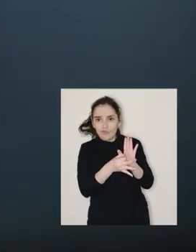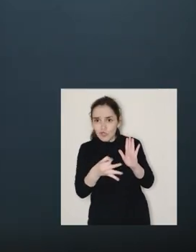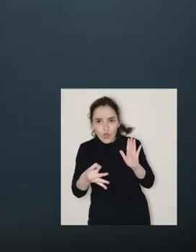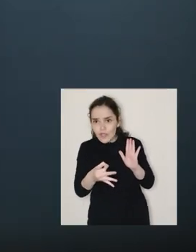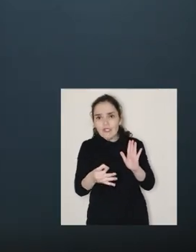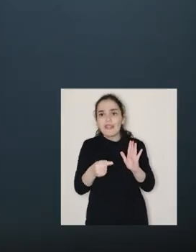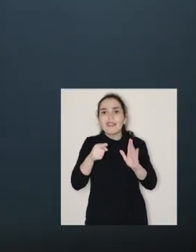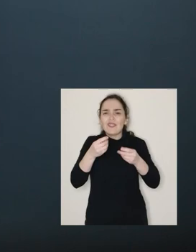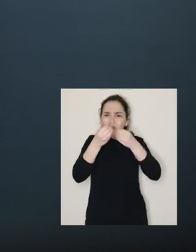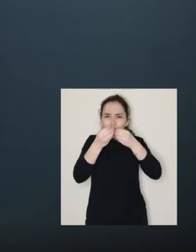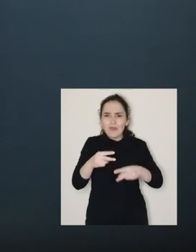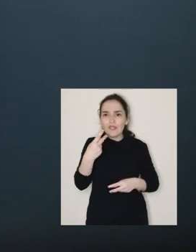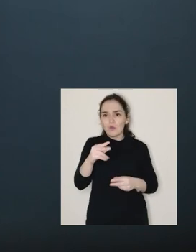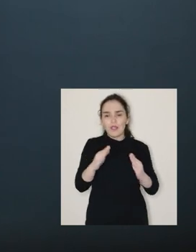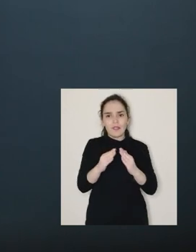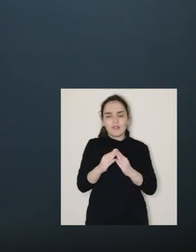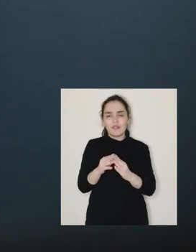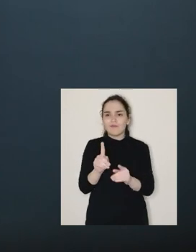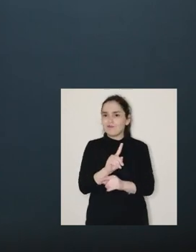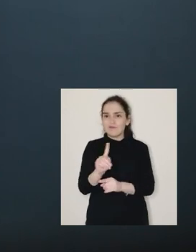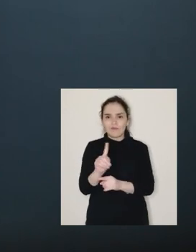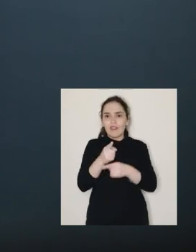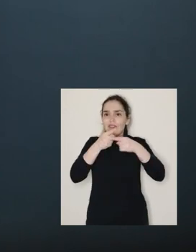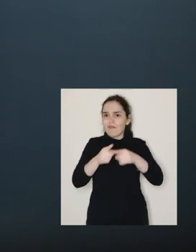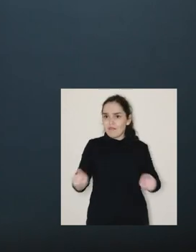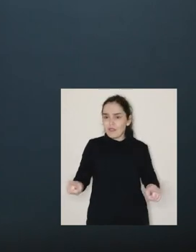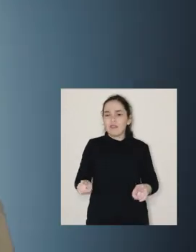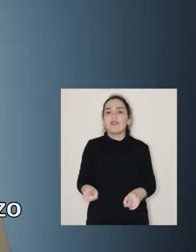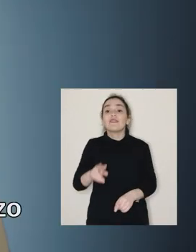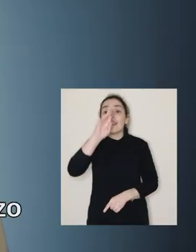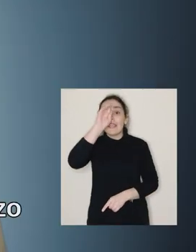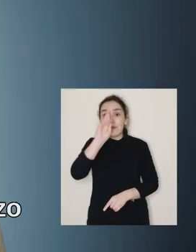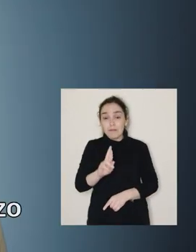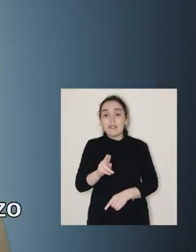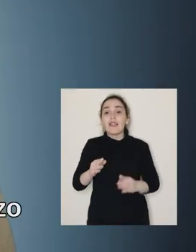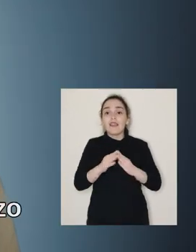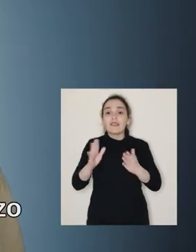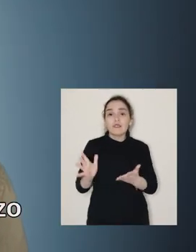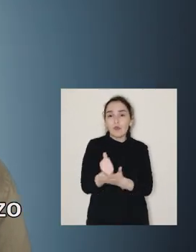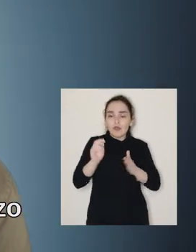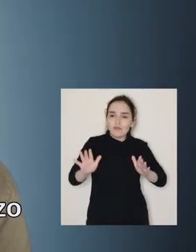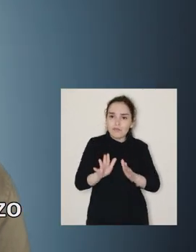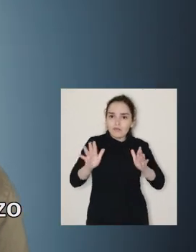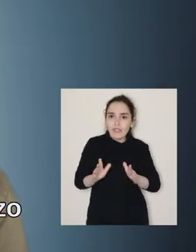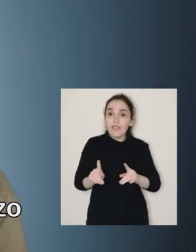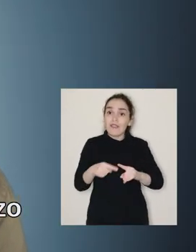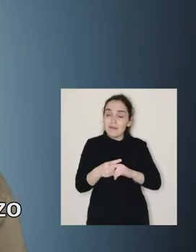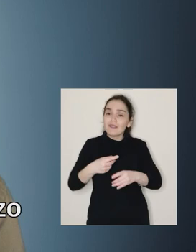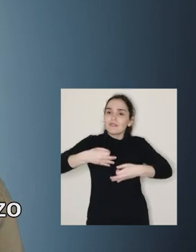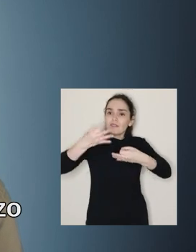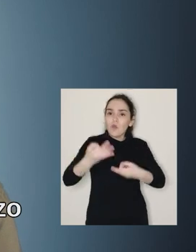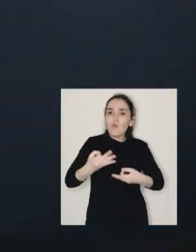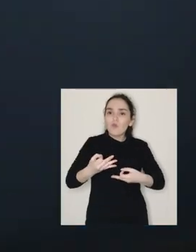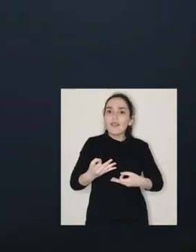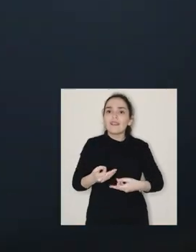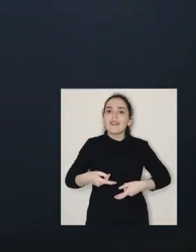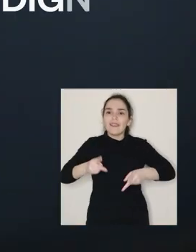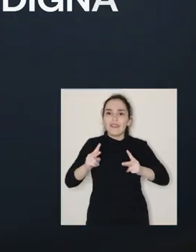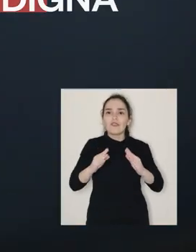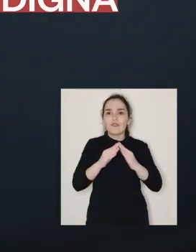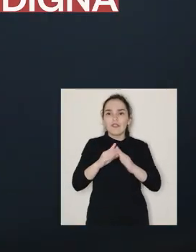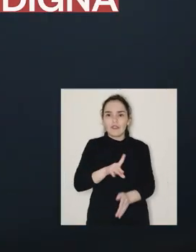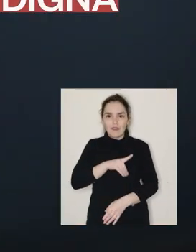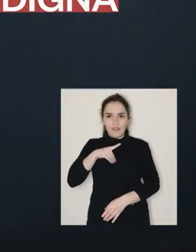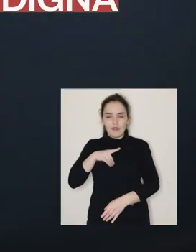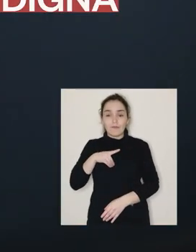nueva Constitución no dice en ninguna parte que perderás tu vivienda. Por el contrario, se respeta la propiedad que se ha adquirido con esfuerzo y, sobre